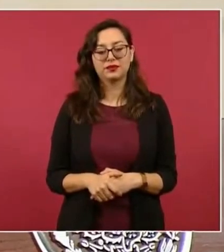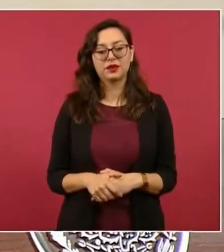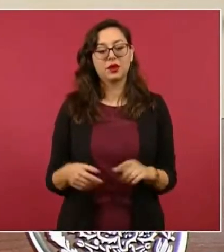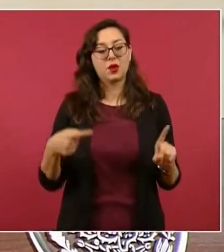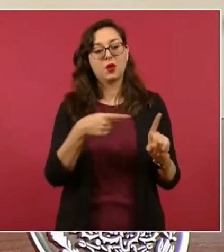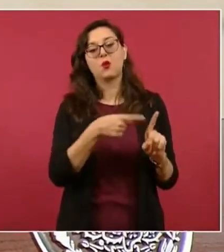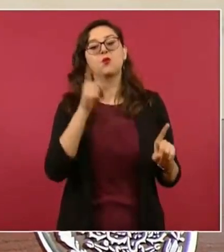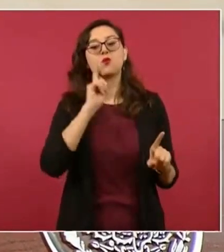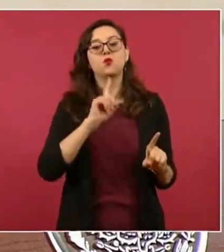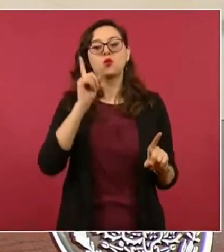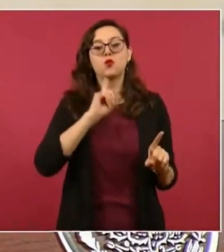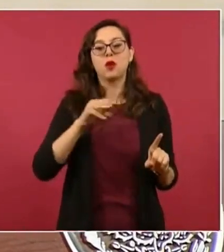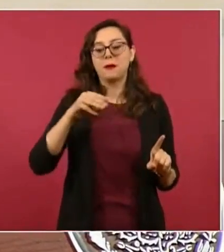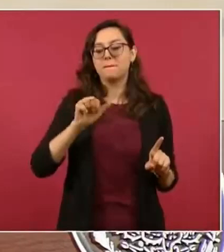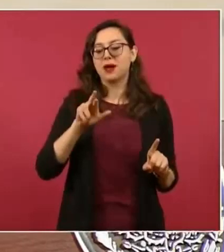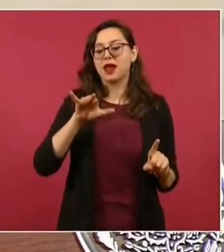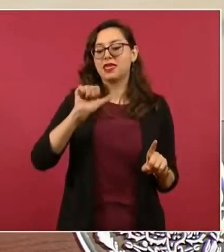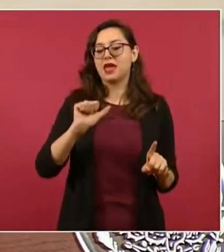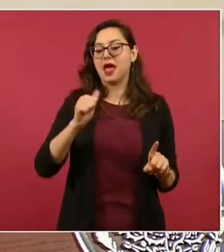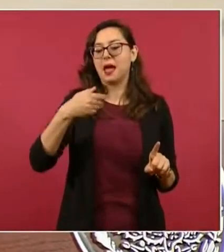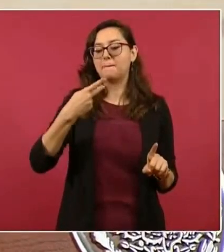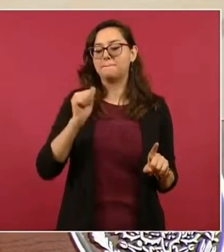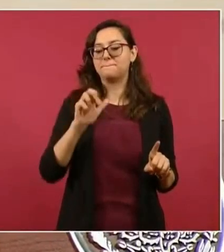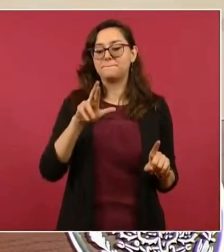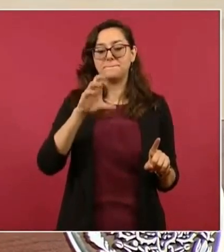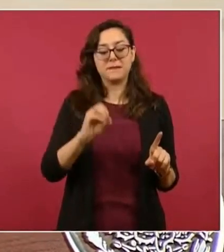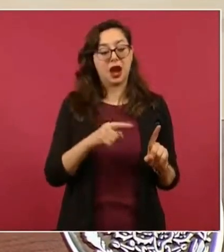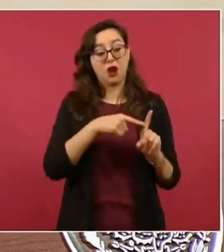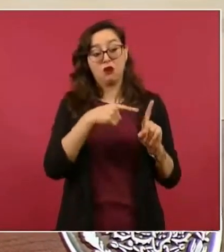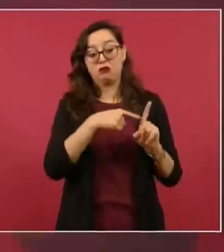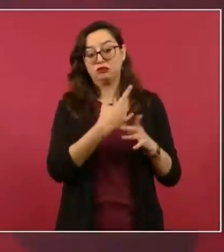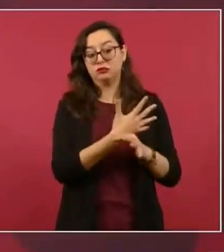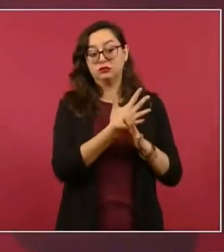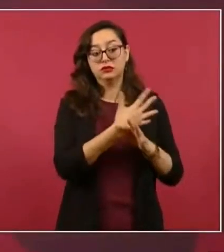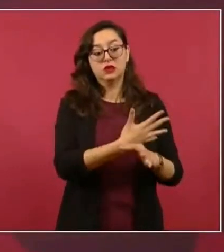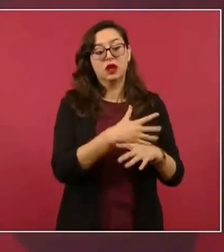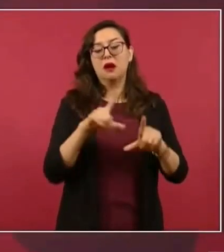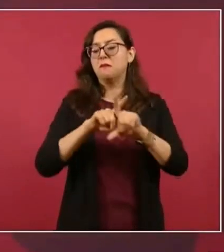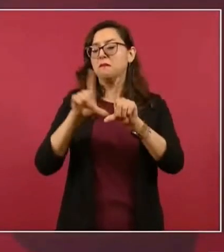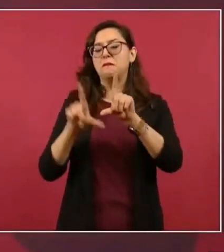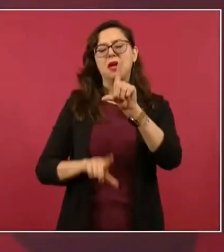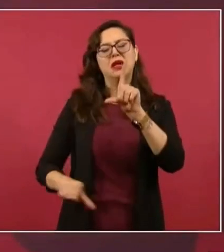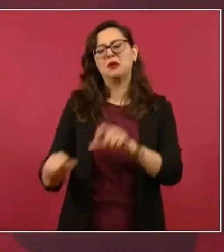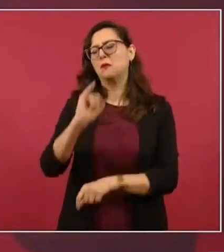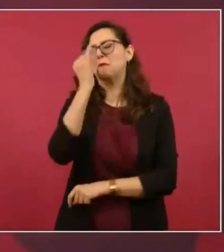María Amparo. Sí, se está juzgando, no.